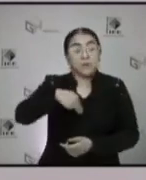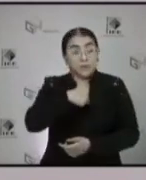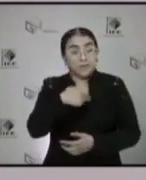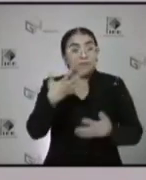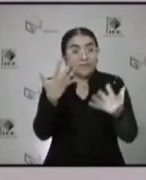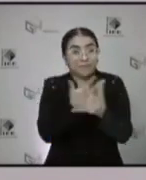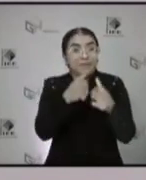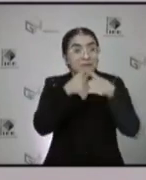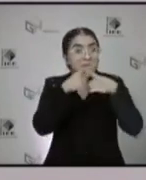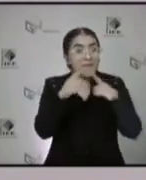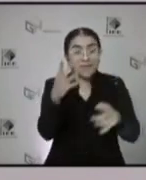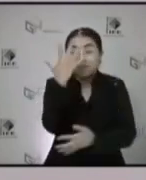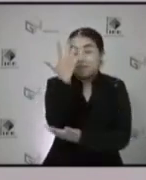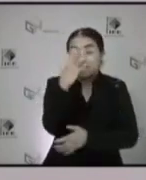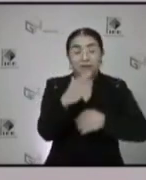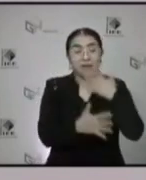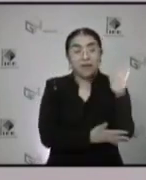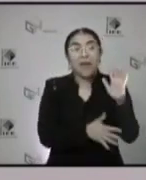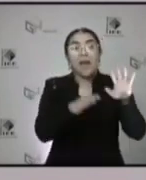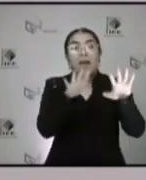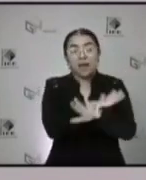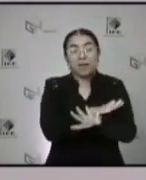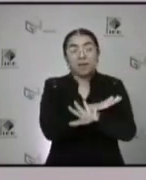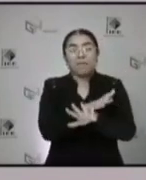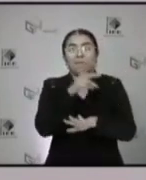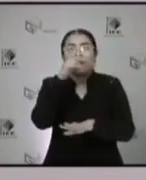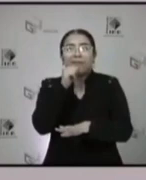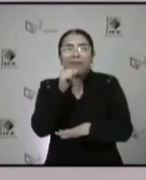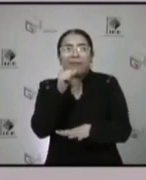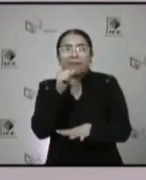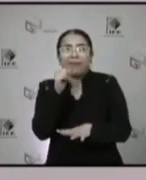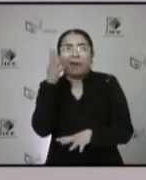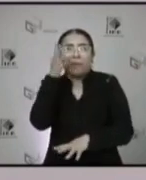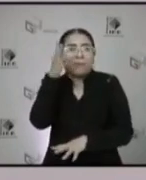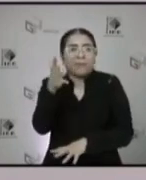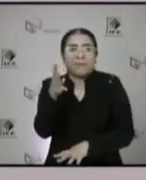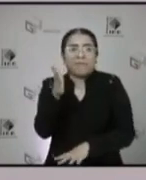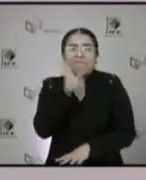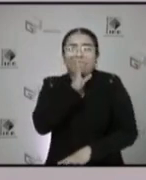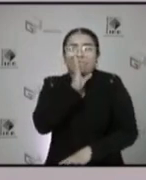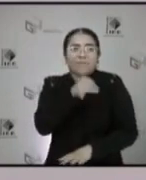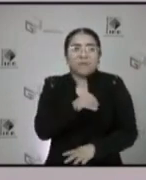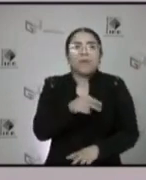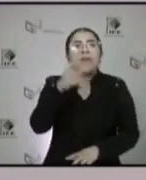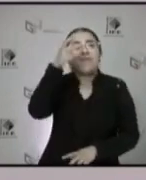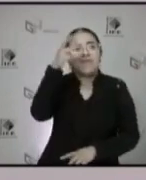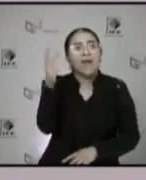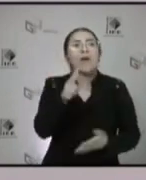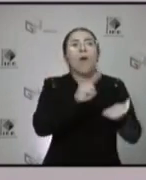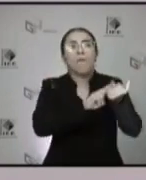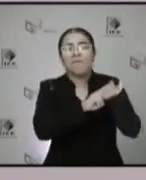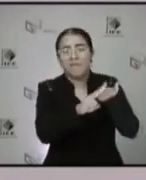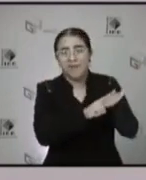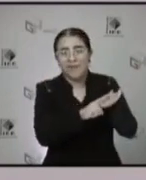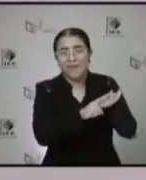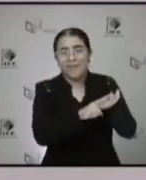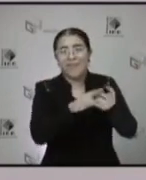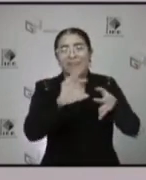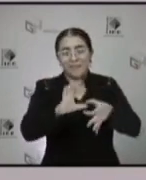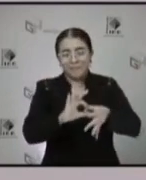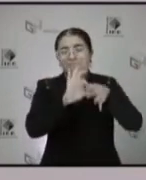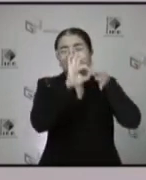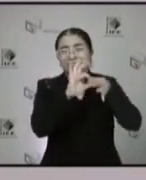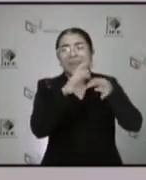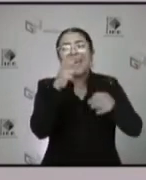por nuestro medio ambiente, mañana será tarde. Hidalgo va verde, porque en eso coincidimos, con